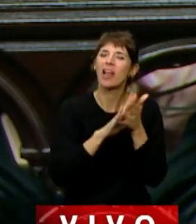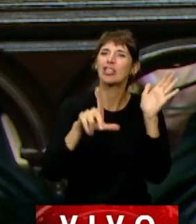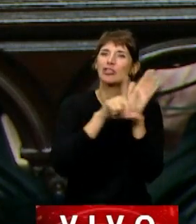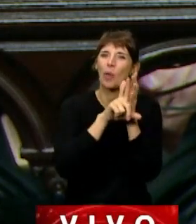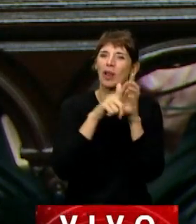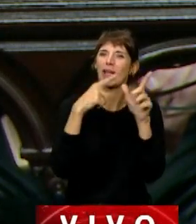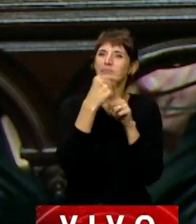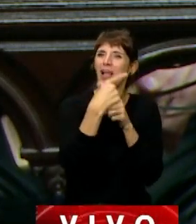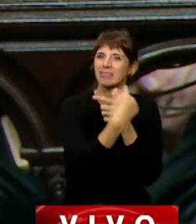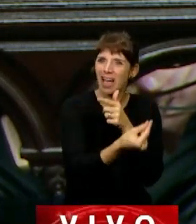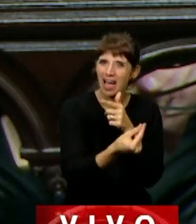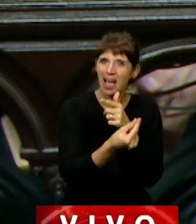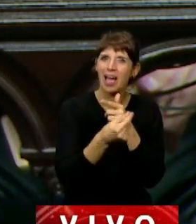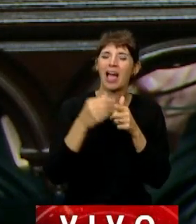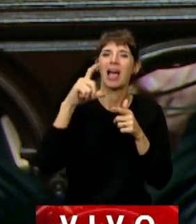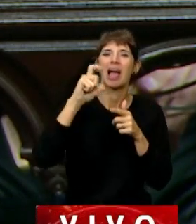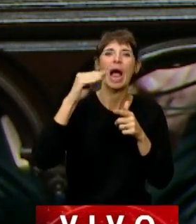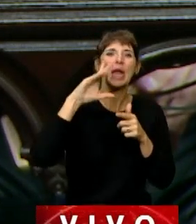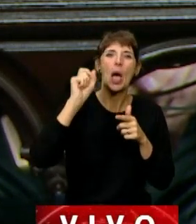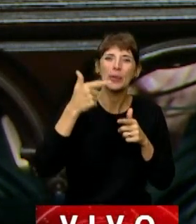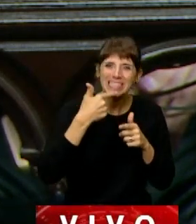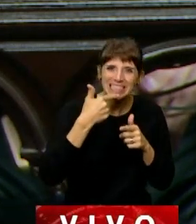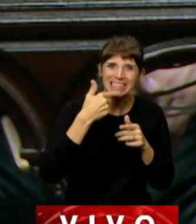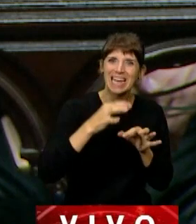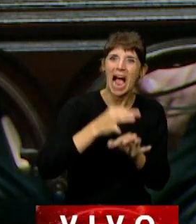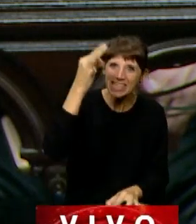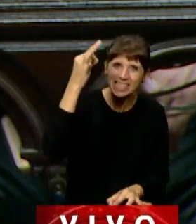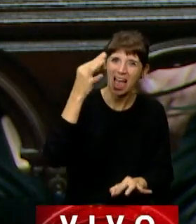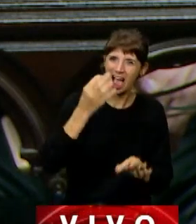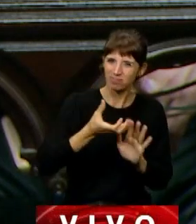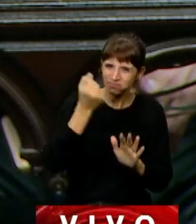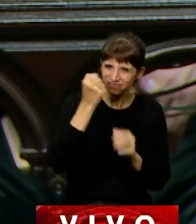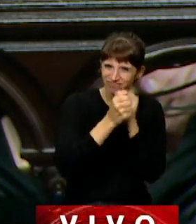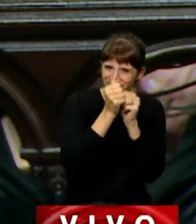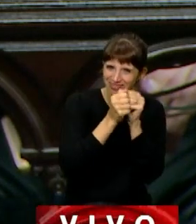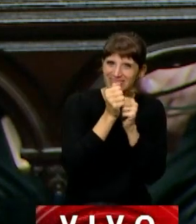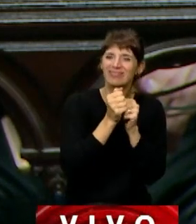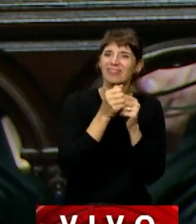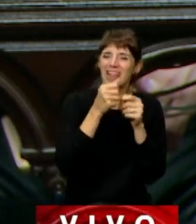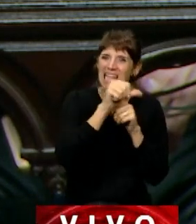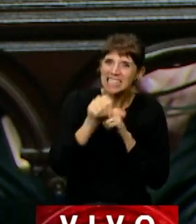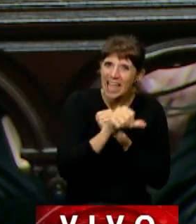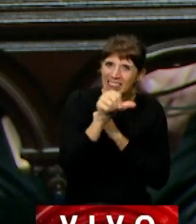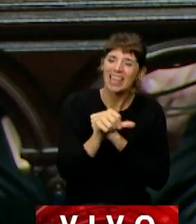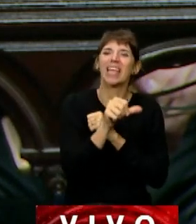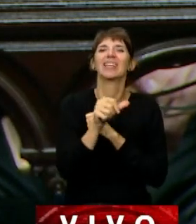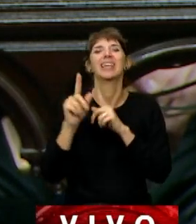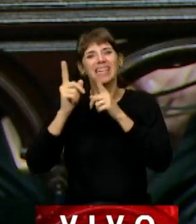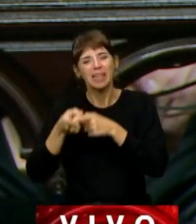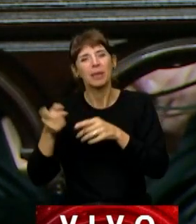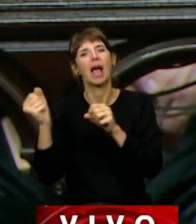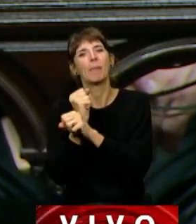Cáñamo Industrial, donde diputados del radicalismo nos acompañaron. Sacamos la ley, usted sí mencionó, la de incentivos